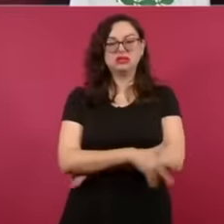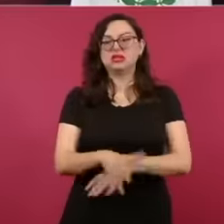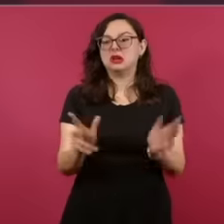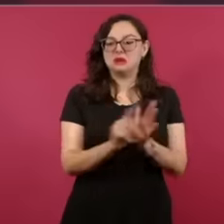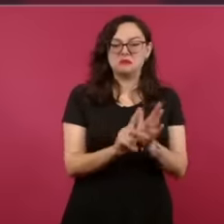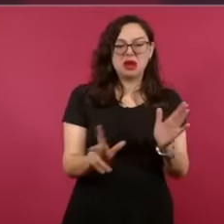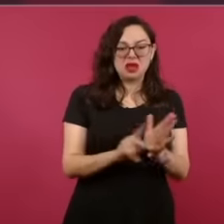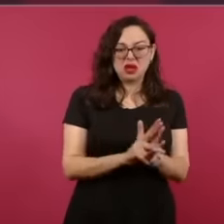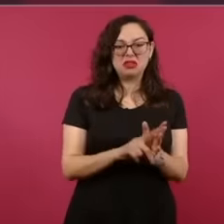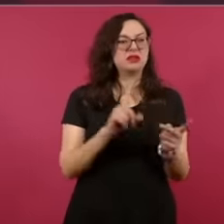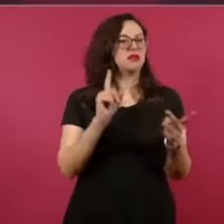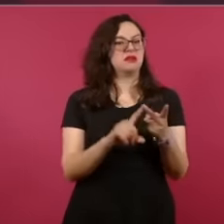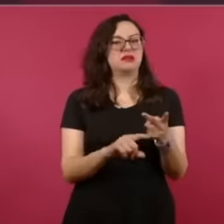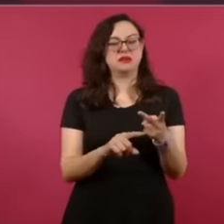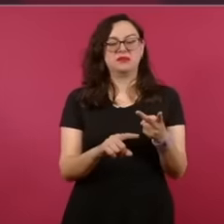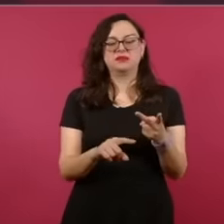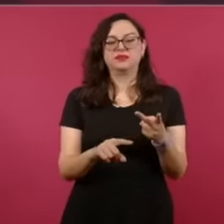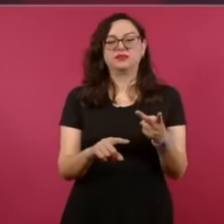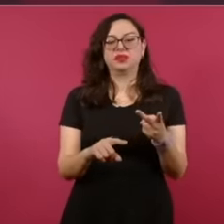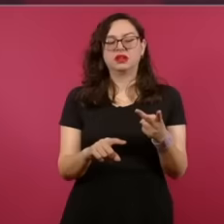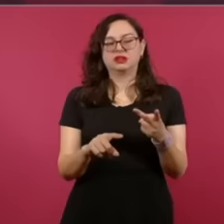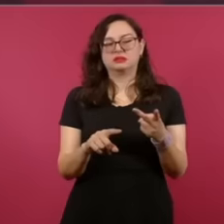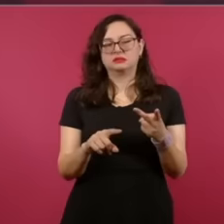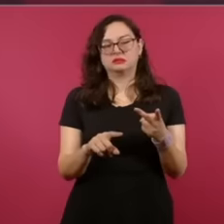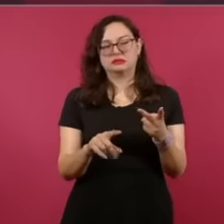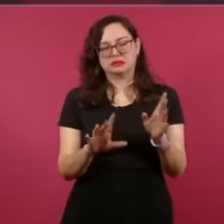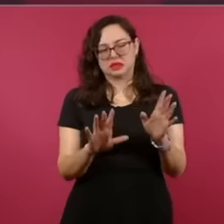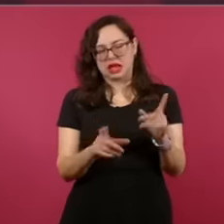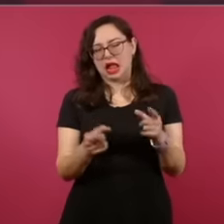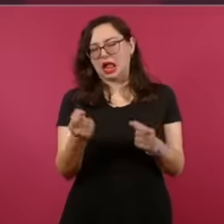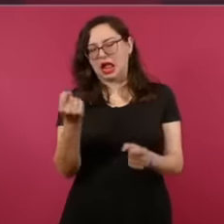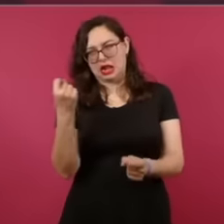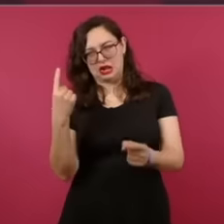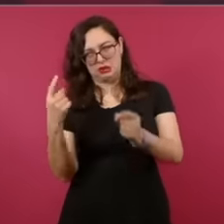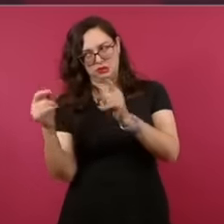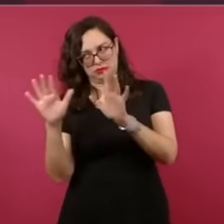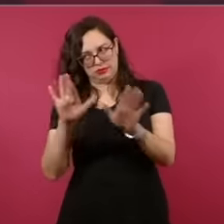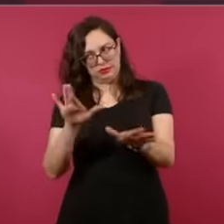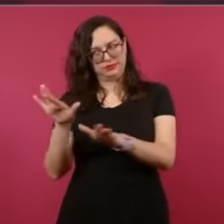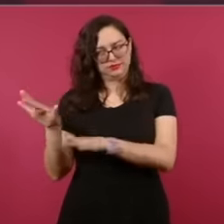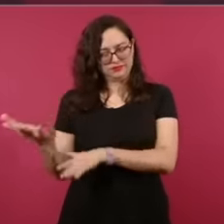periódicos, con excepciones honrosas, radios,